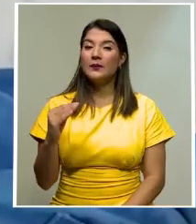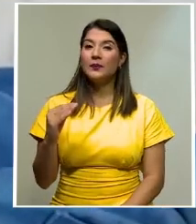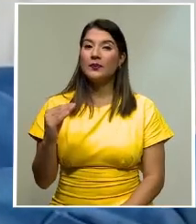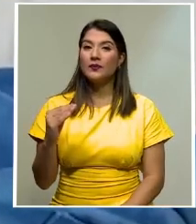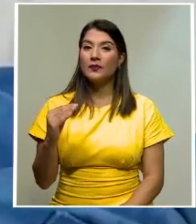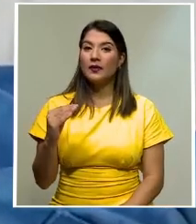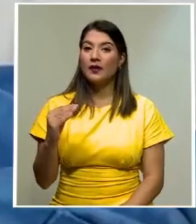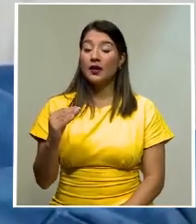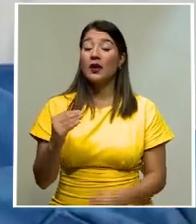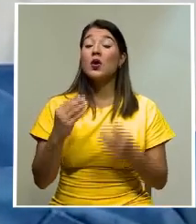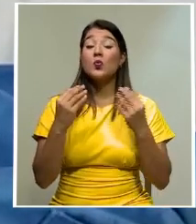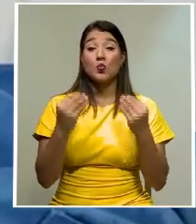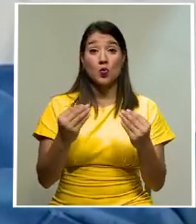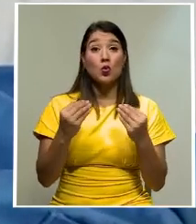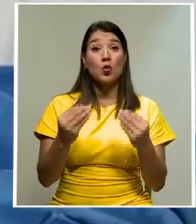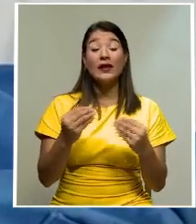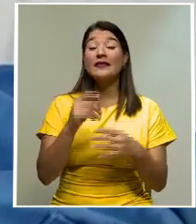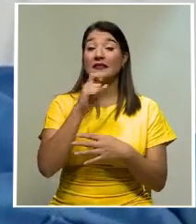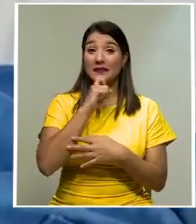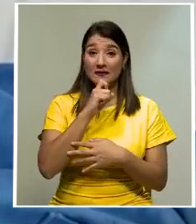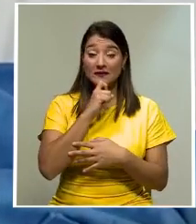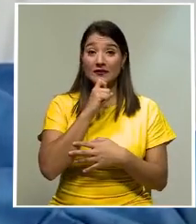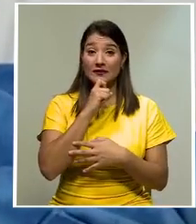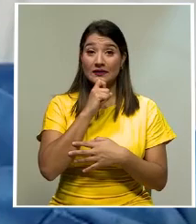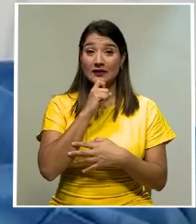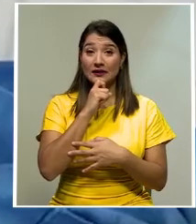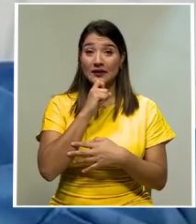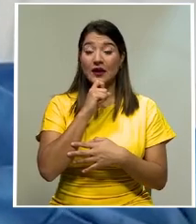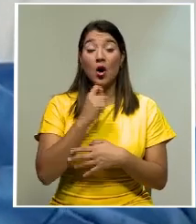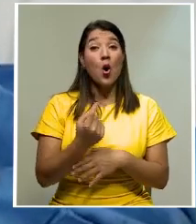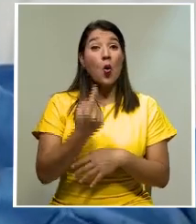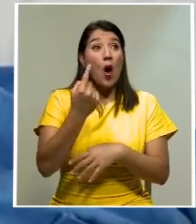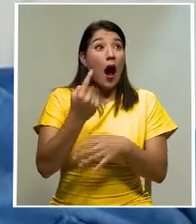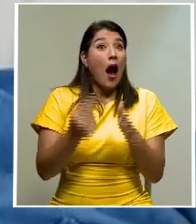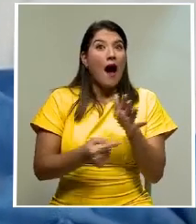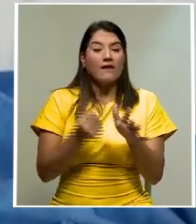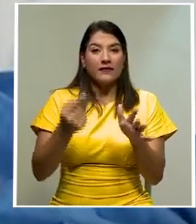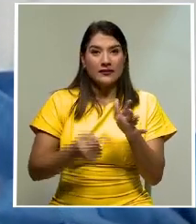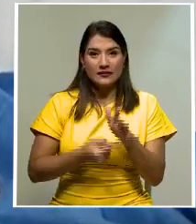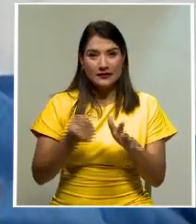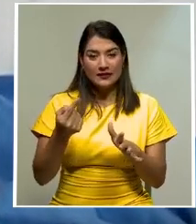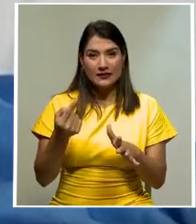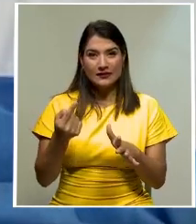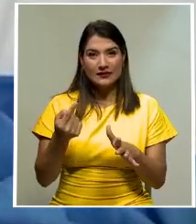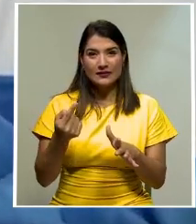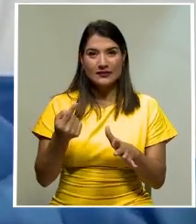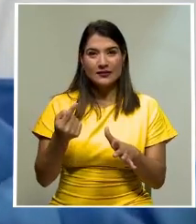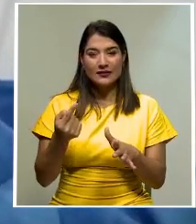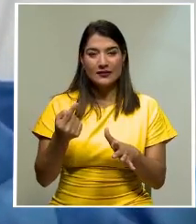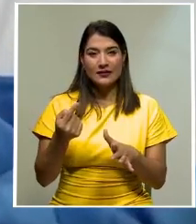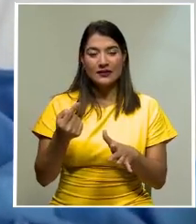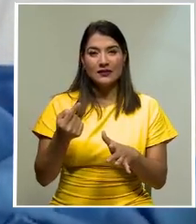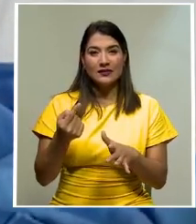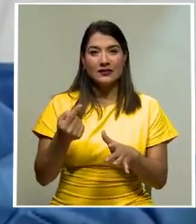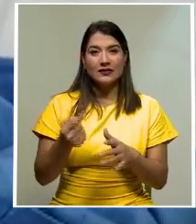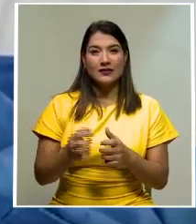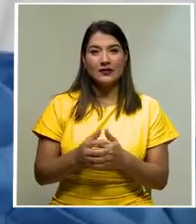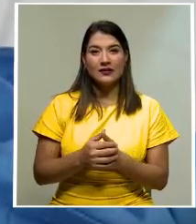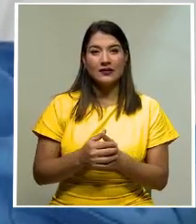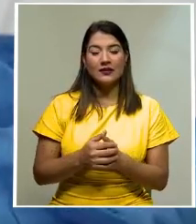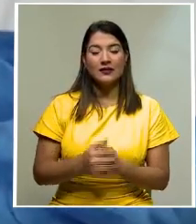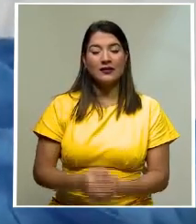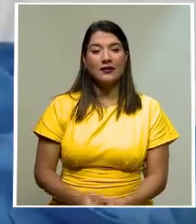Y fue bastante difícil. Hubo momentos en que